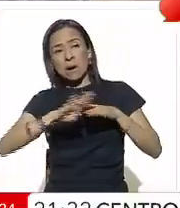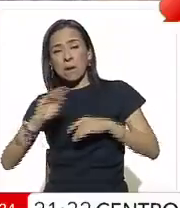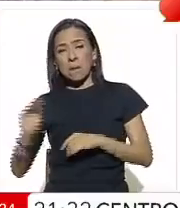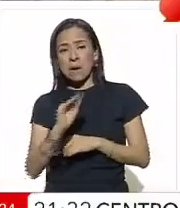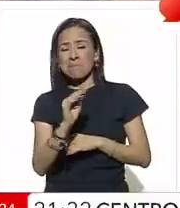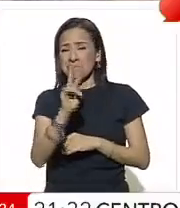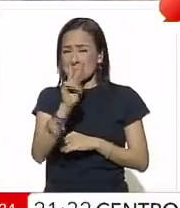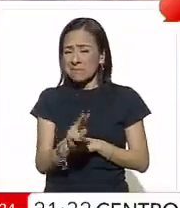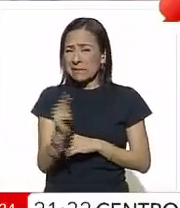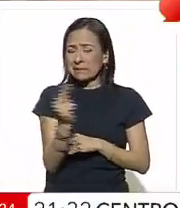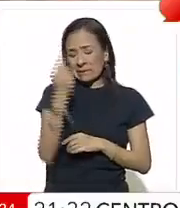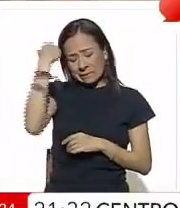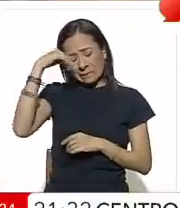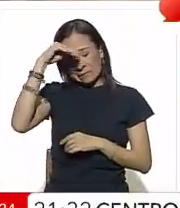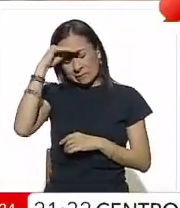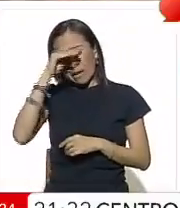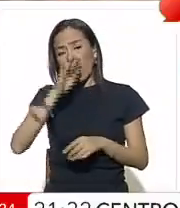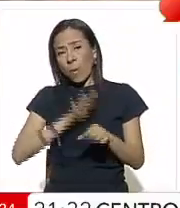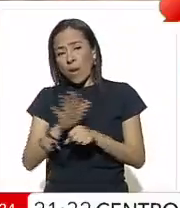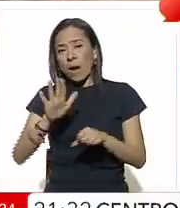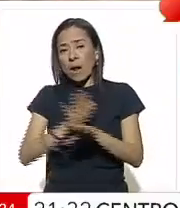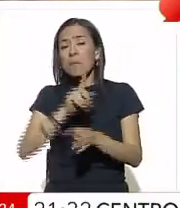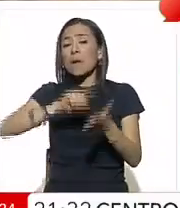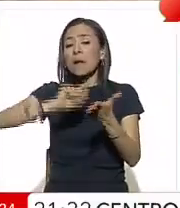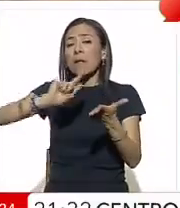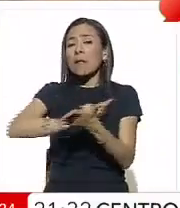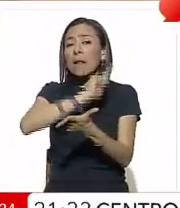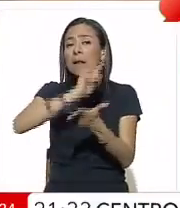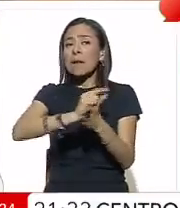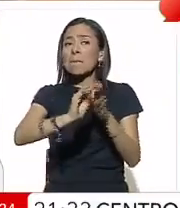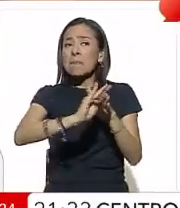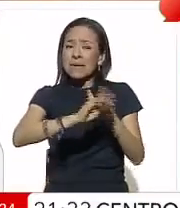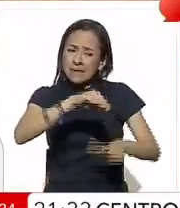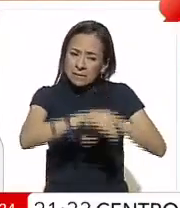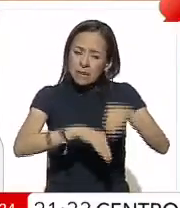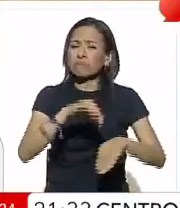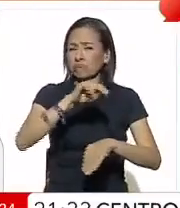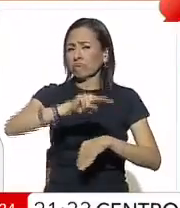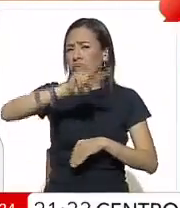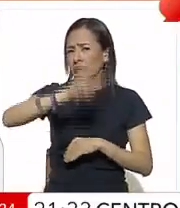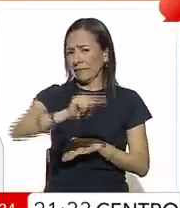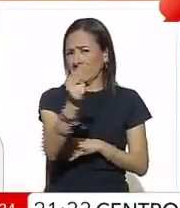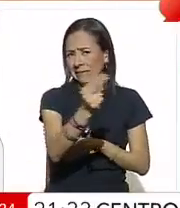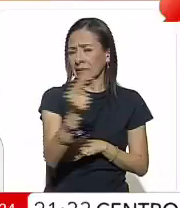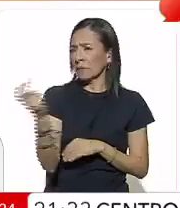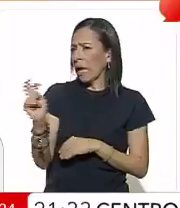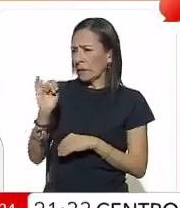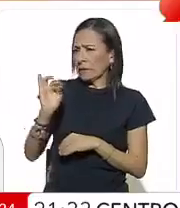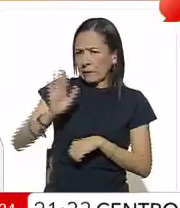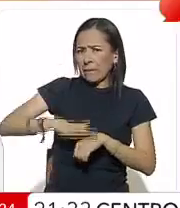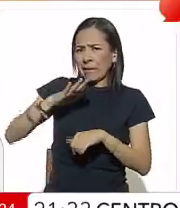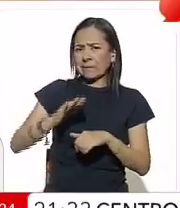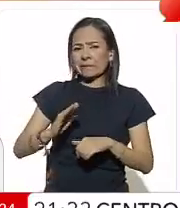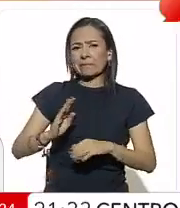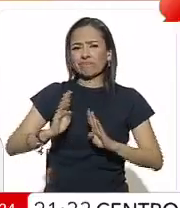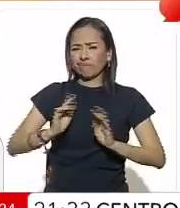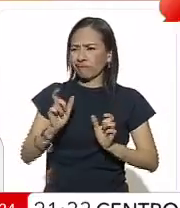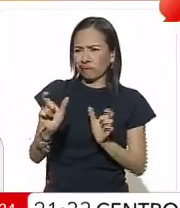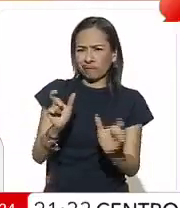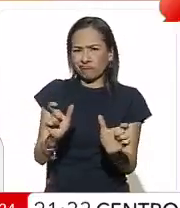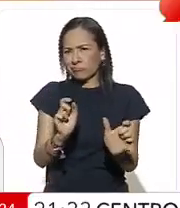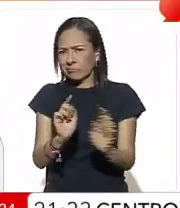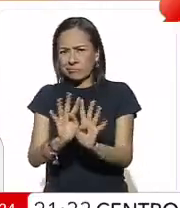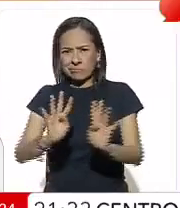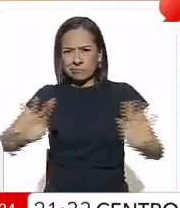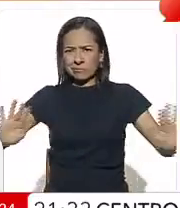una reforma migratoria. Entonces sí es entendible que hay un enfoque en la militarización de la frontera, pero lo que nos estamos pidiendo